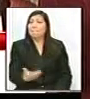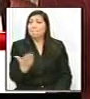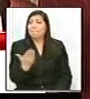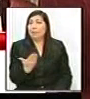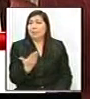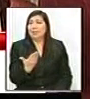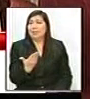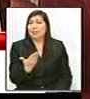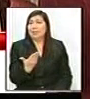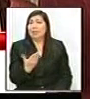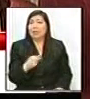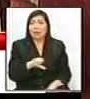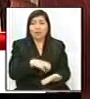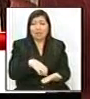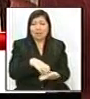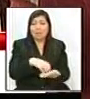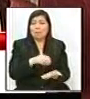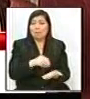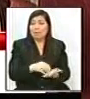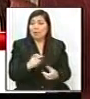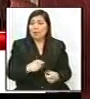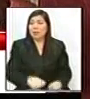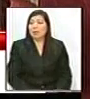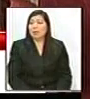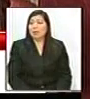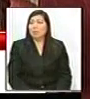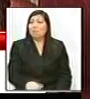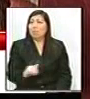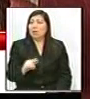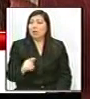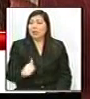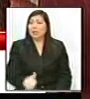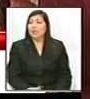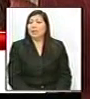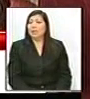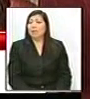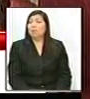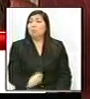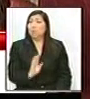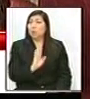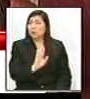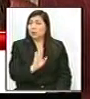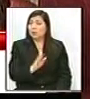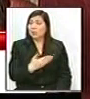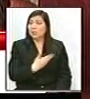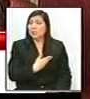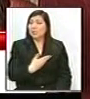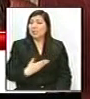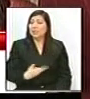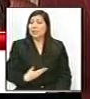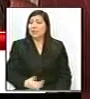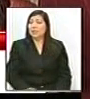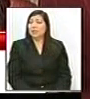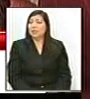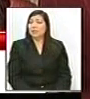un centro poblado, Maya, por intermedio suyo, presidente,